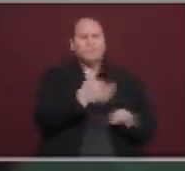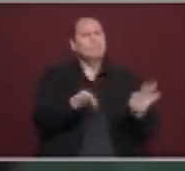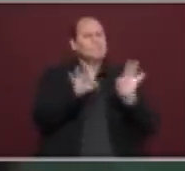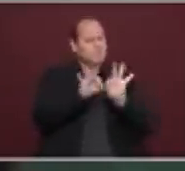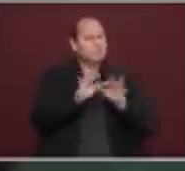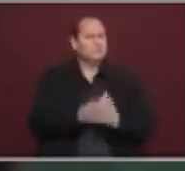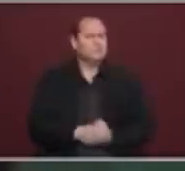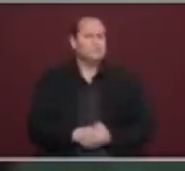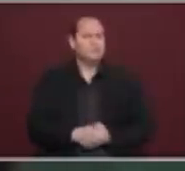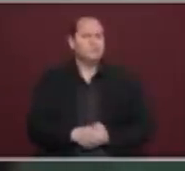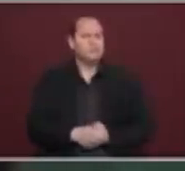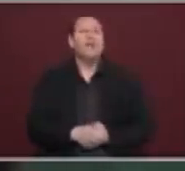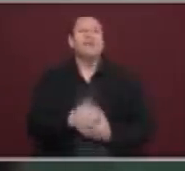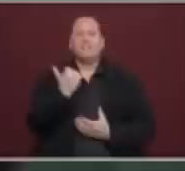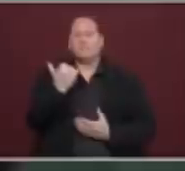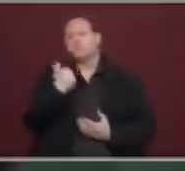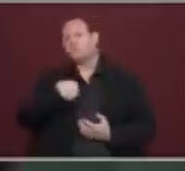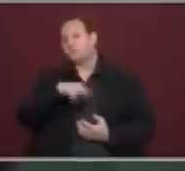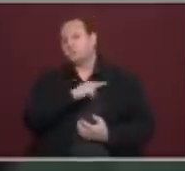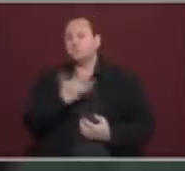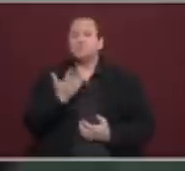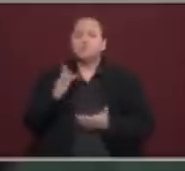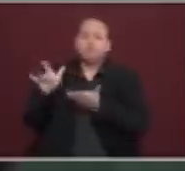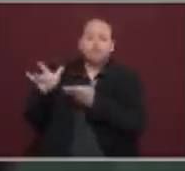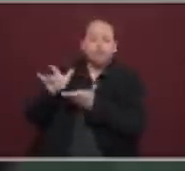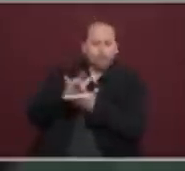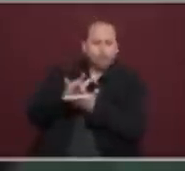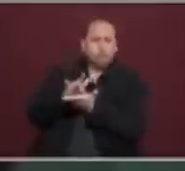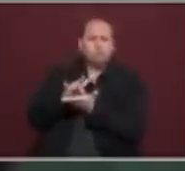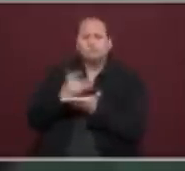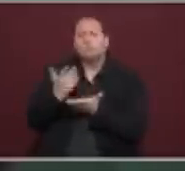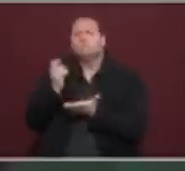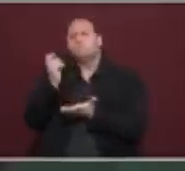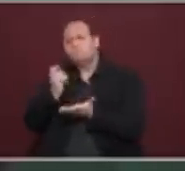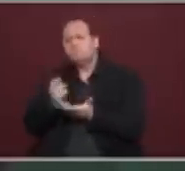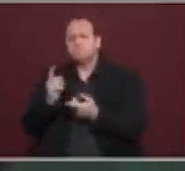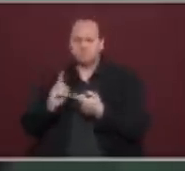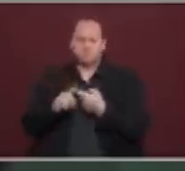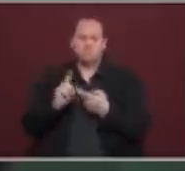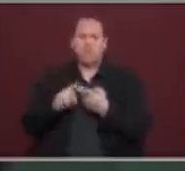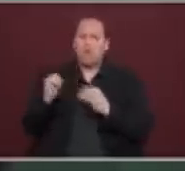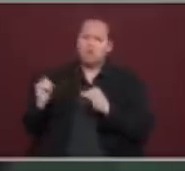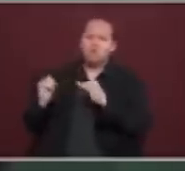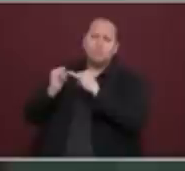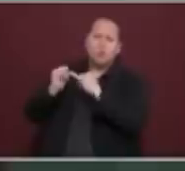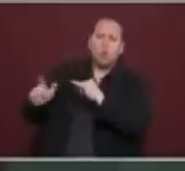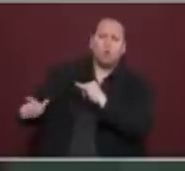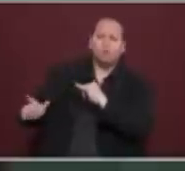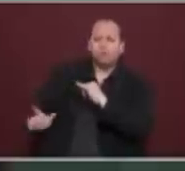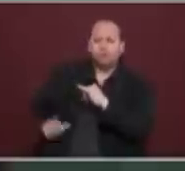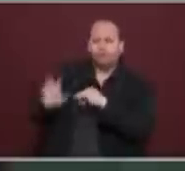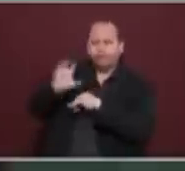y estamos contando con el apoyo de las instituciones